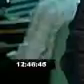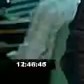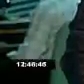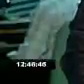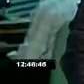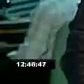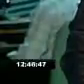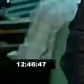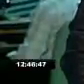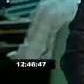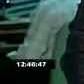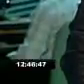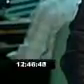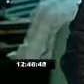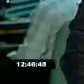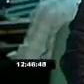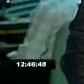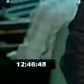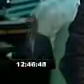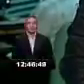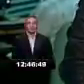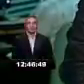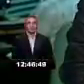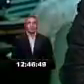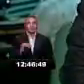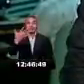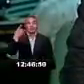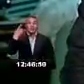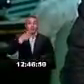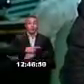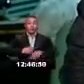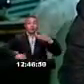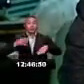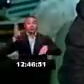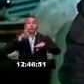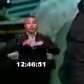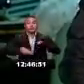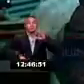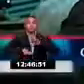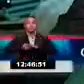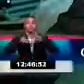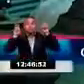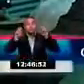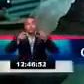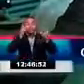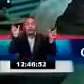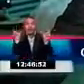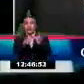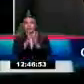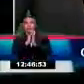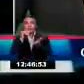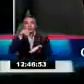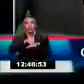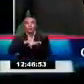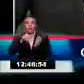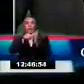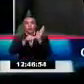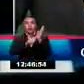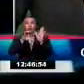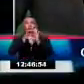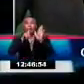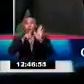un testigo declarando bajo custodia policial transcurre el quinto día del juicio por el caso sobornos davis cal ya pidió se aplica un artículo del código